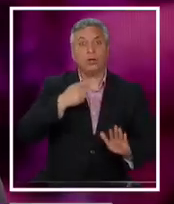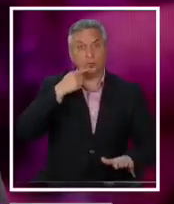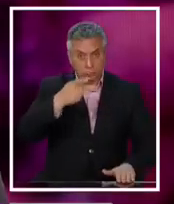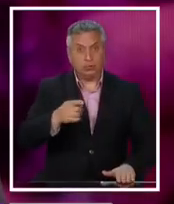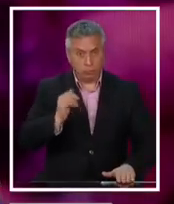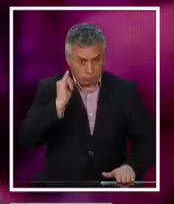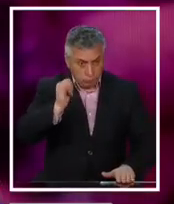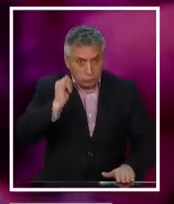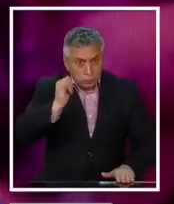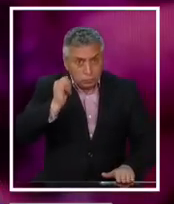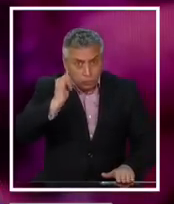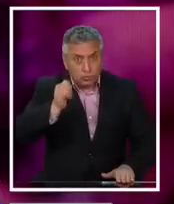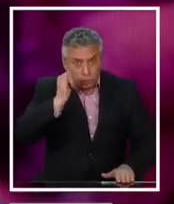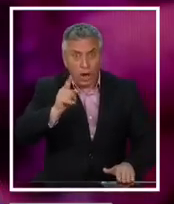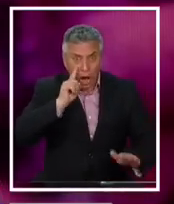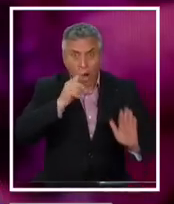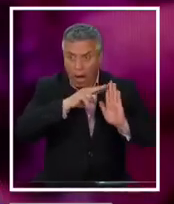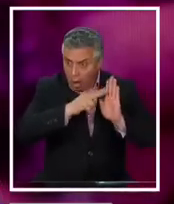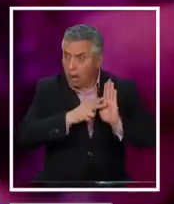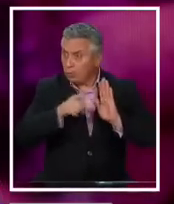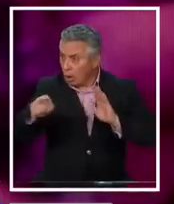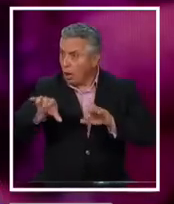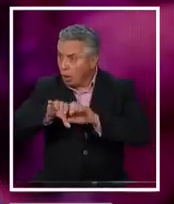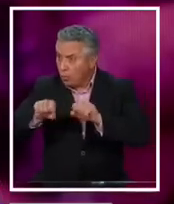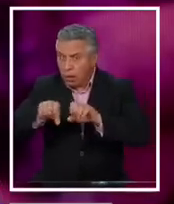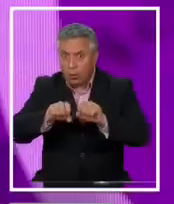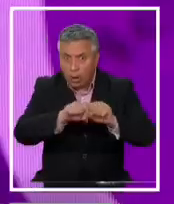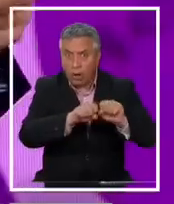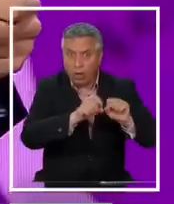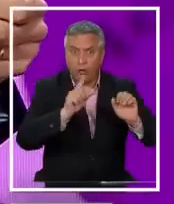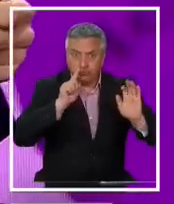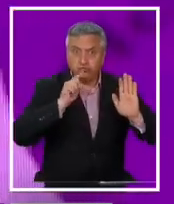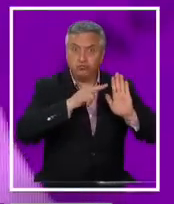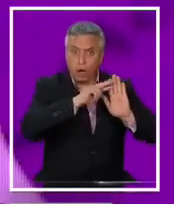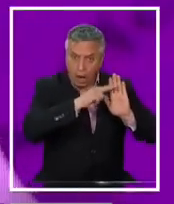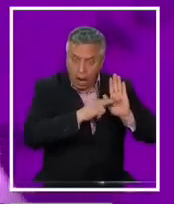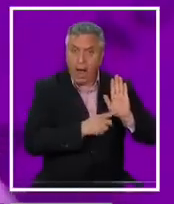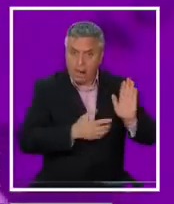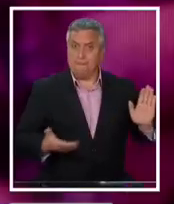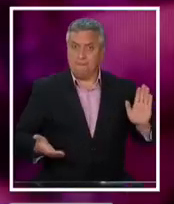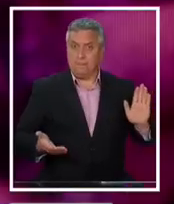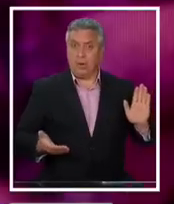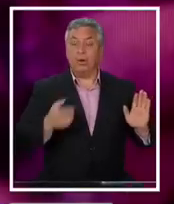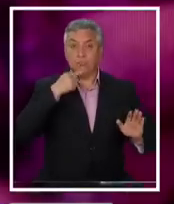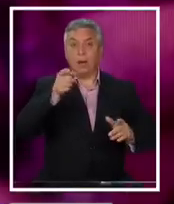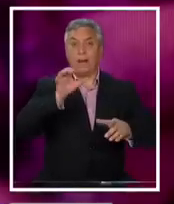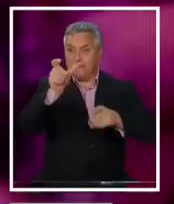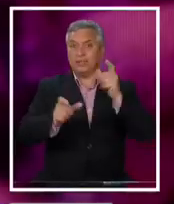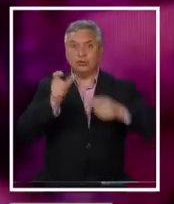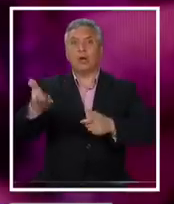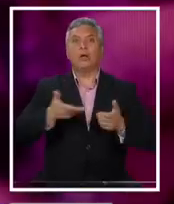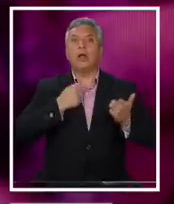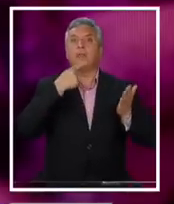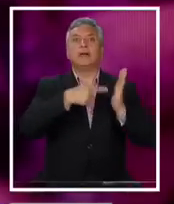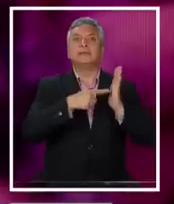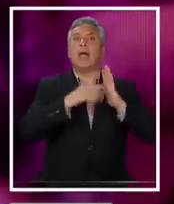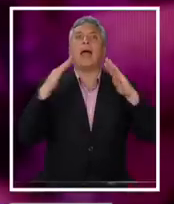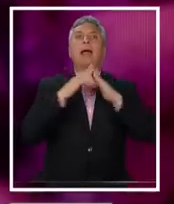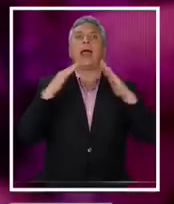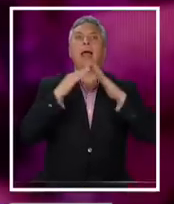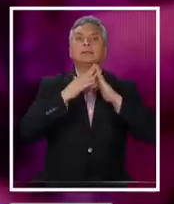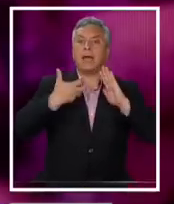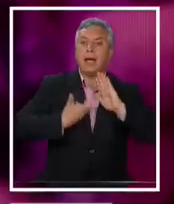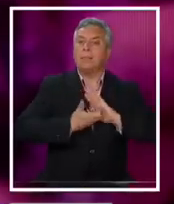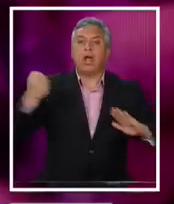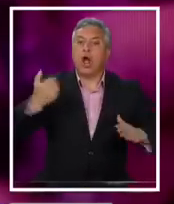que es bueno cambiar aquellas cosas en que hay consenso. Pero no es que la gente no entendiera, sino que hubo un cambio de decisión. que a mí me decían, muéstrame dónde dice que no me van a quitar la casa.